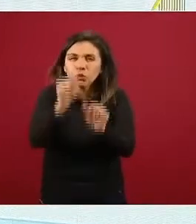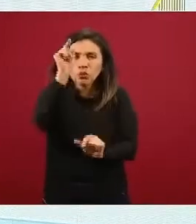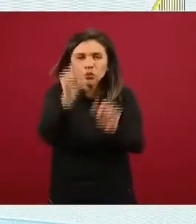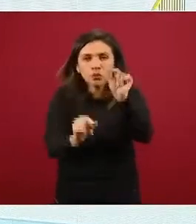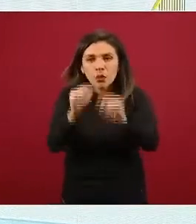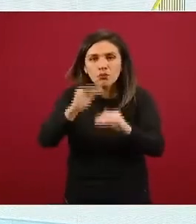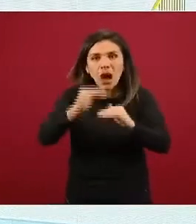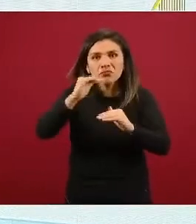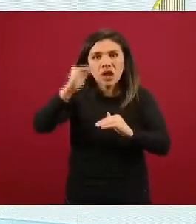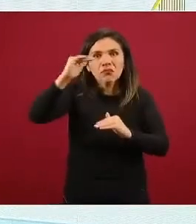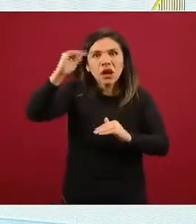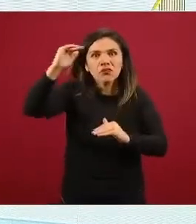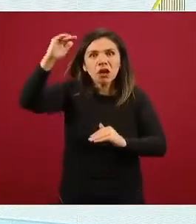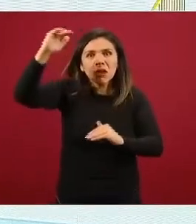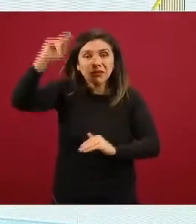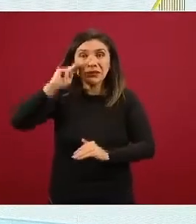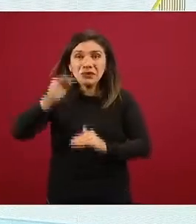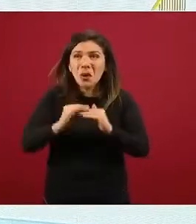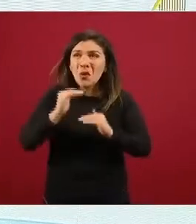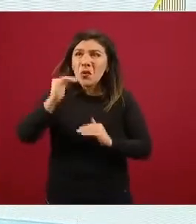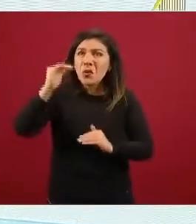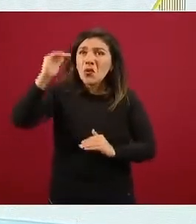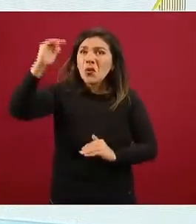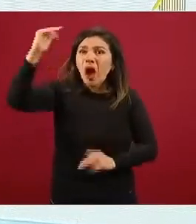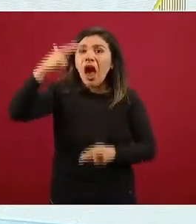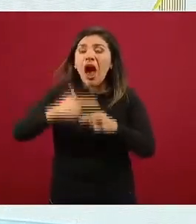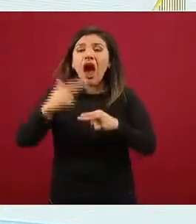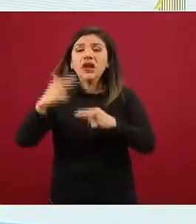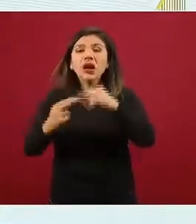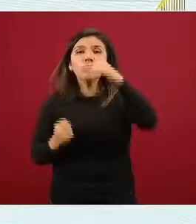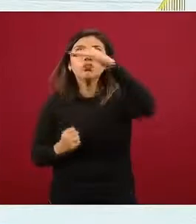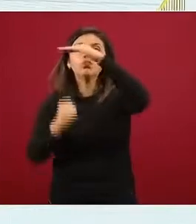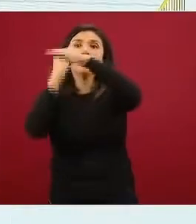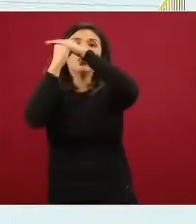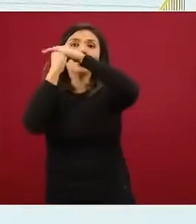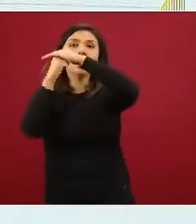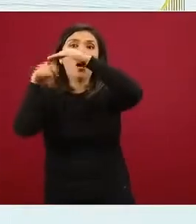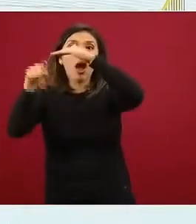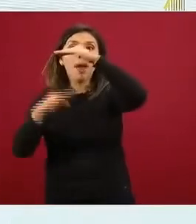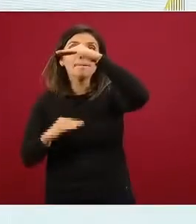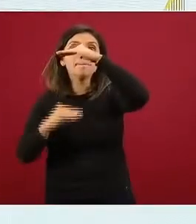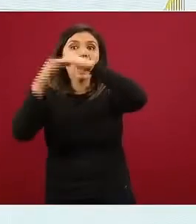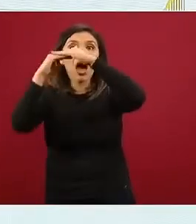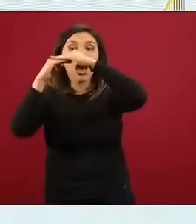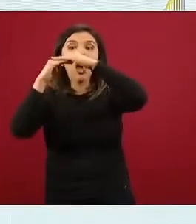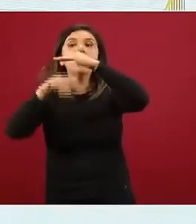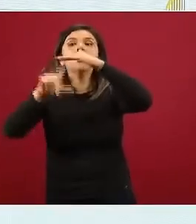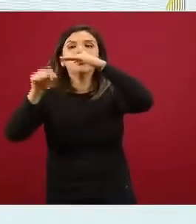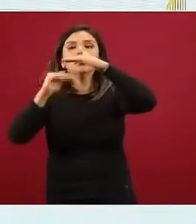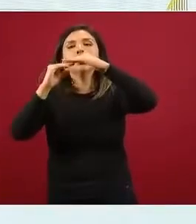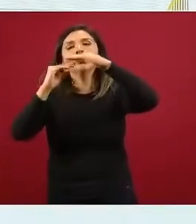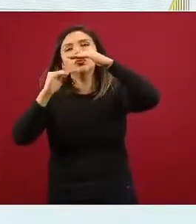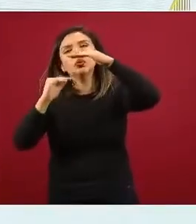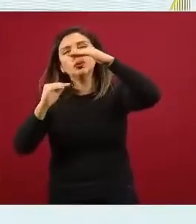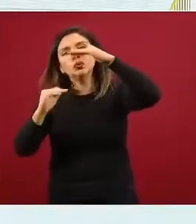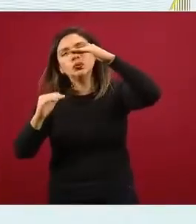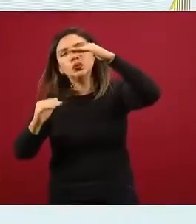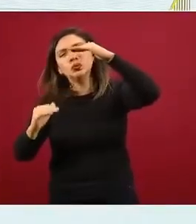registrar más y más y más y más y más y más, hasta que llegó a un punto máximo, y luego empezaron a